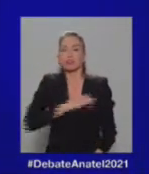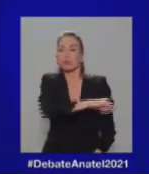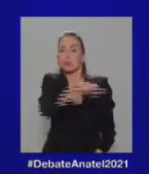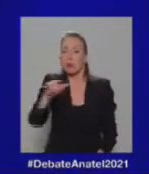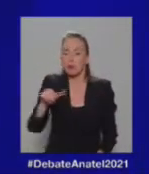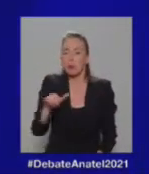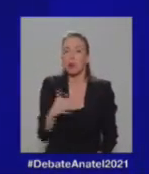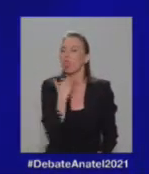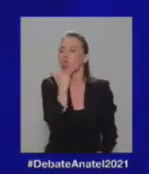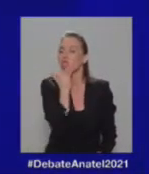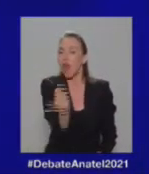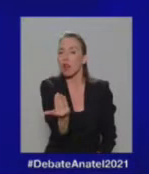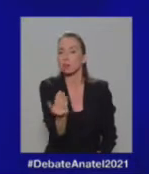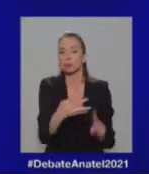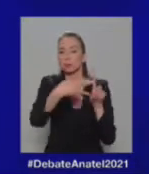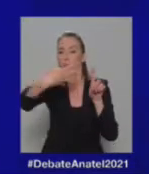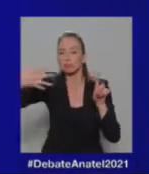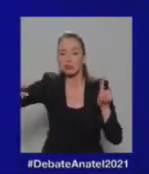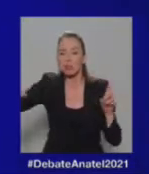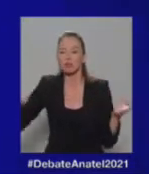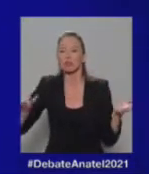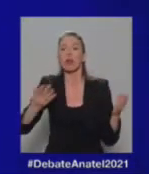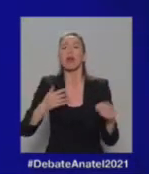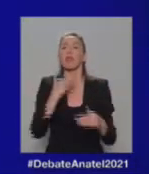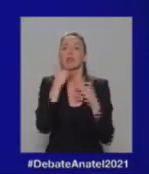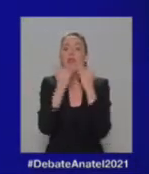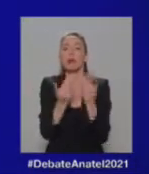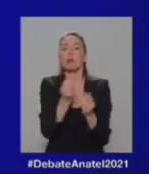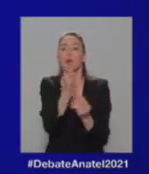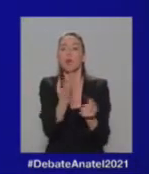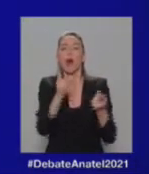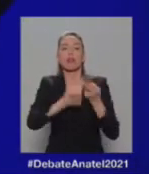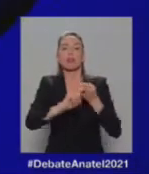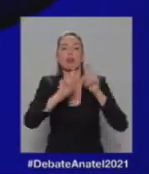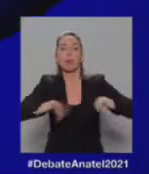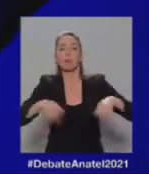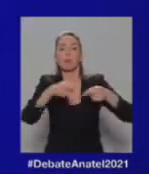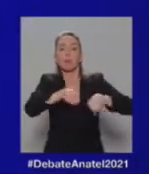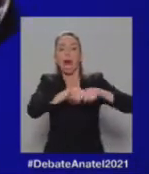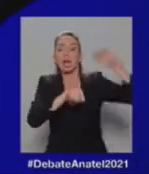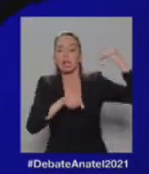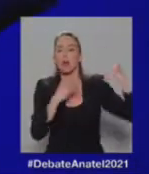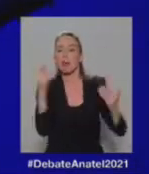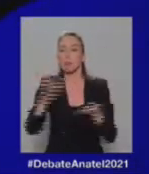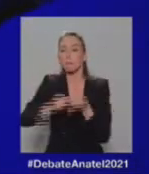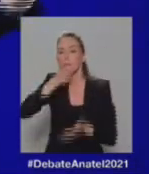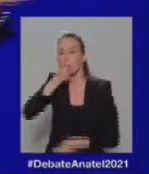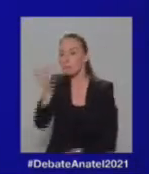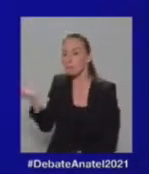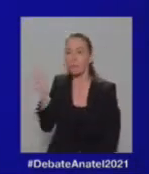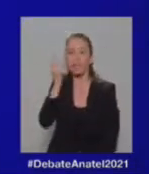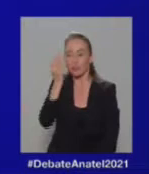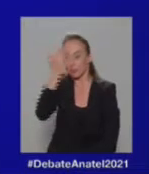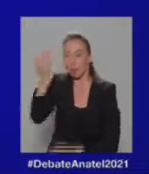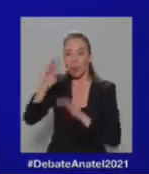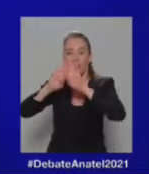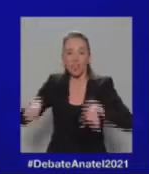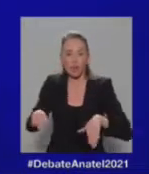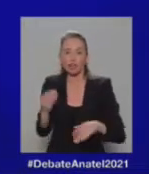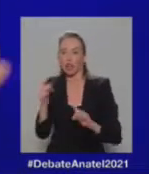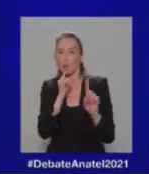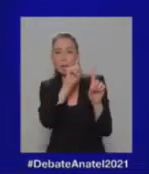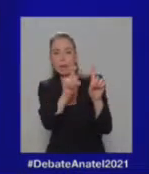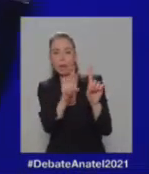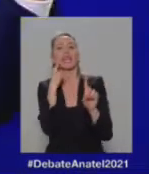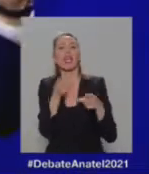y si no, puede mantenerlo en su íntimo y personal reserva. Sin embargo, será importante también conocer la apreciación de